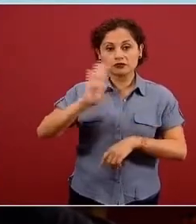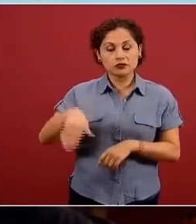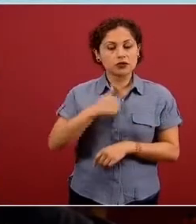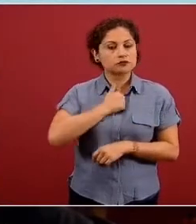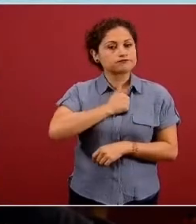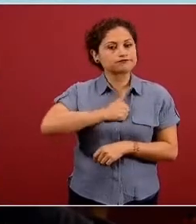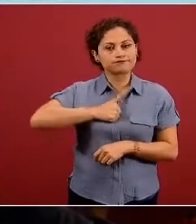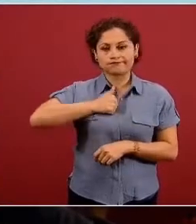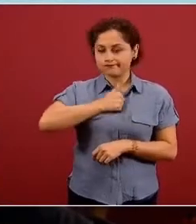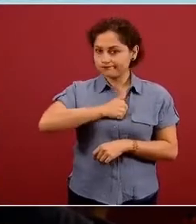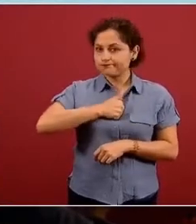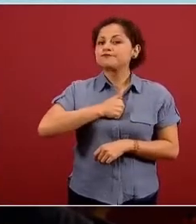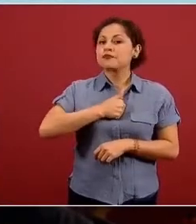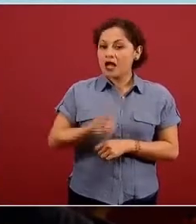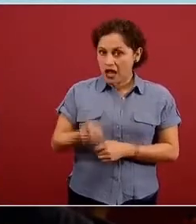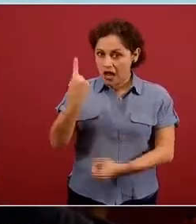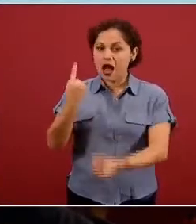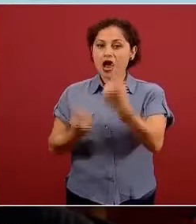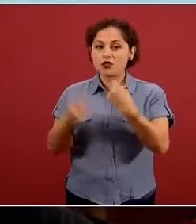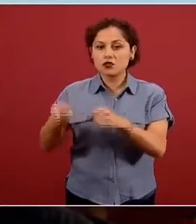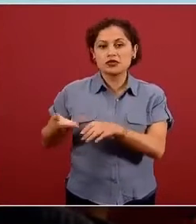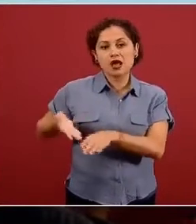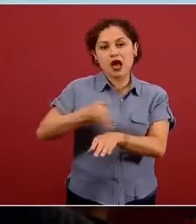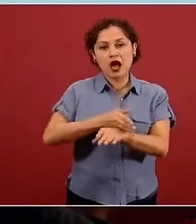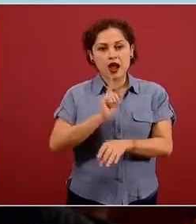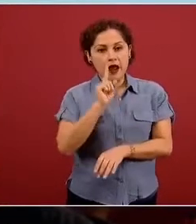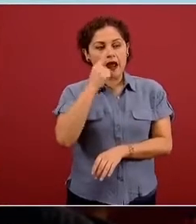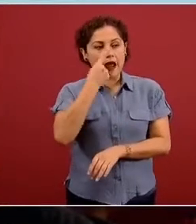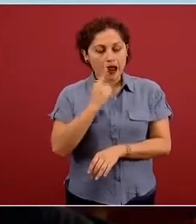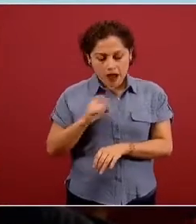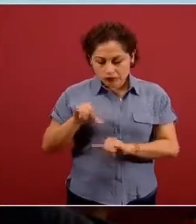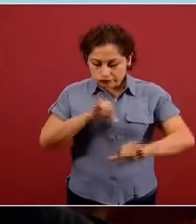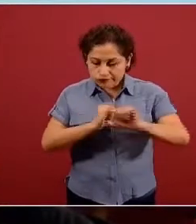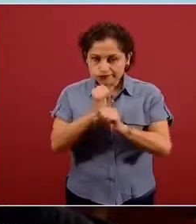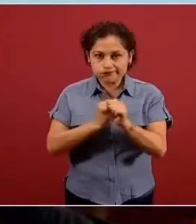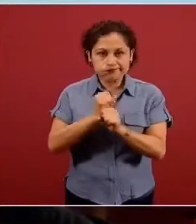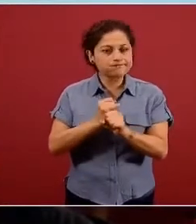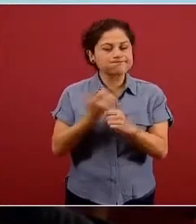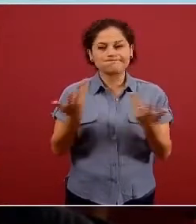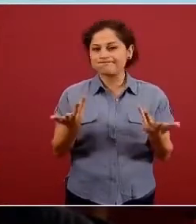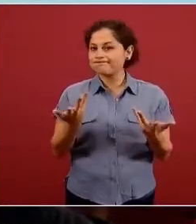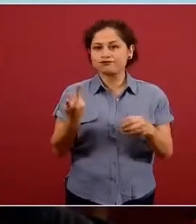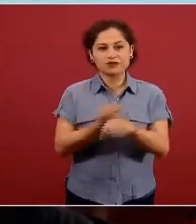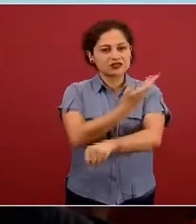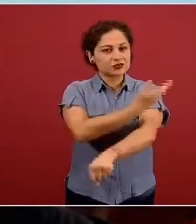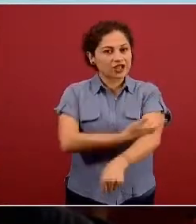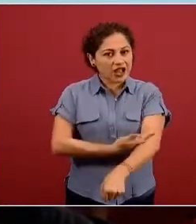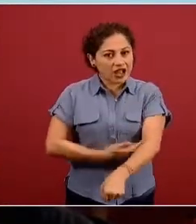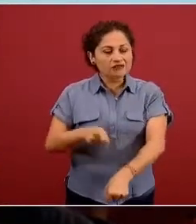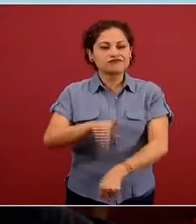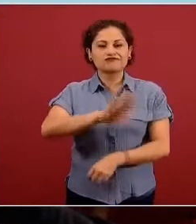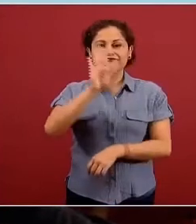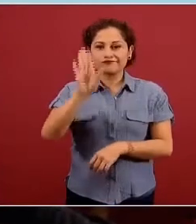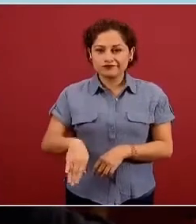ocurrió antes de que hubiera la oportunidad de tomarle una muestra de laboratorio, una muestra para diagnóstico por laboratorio. Sin embargo, en el propio Manual